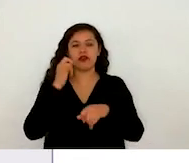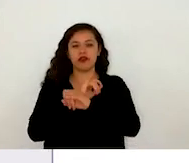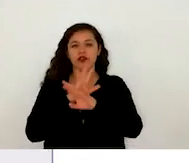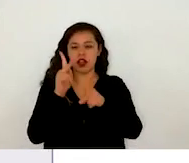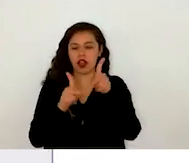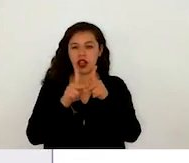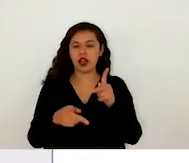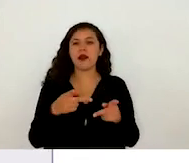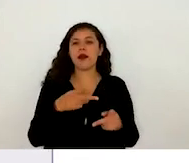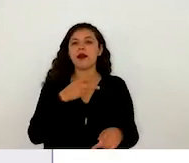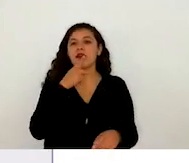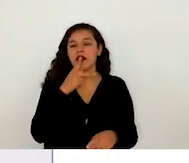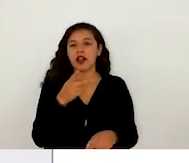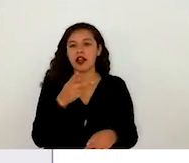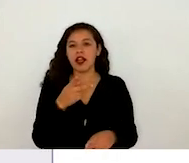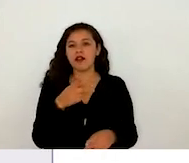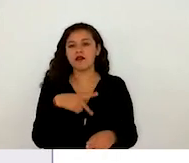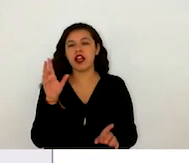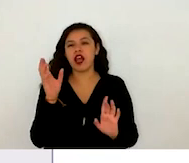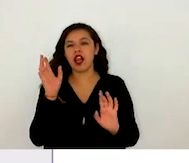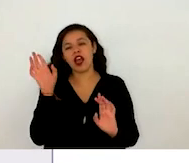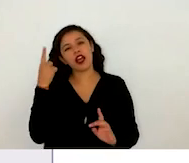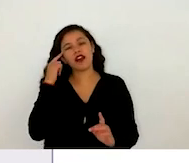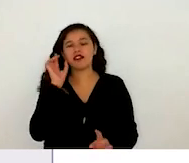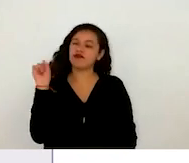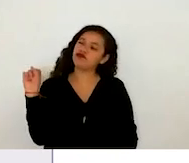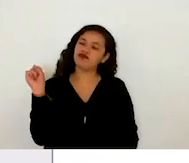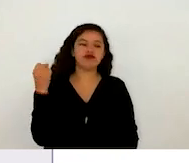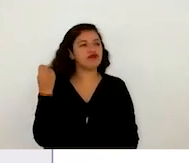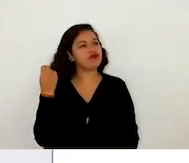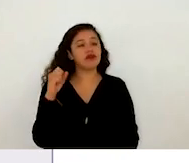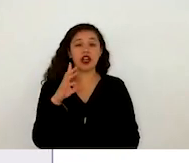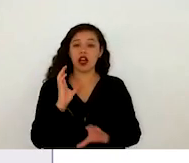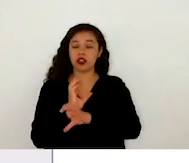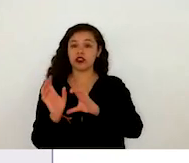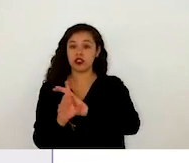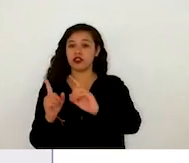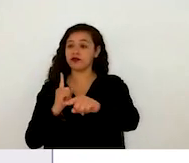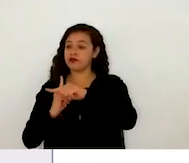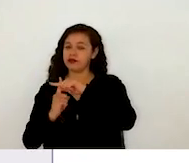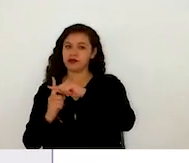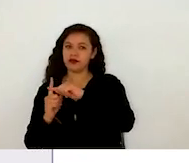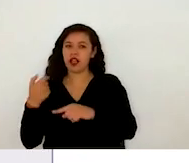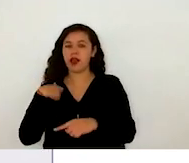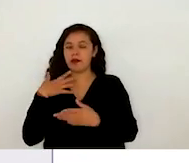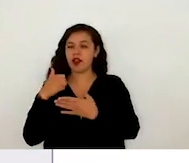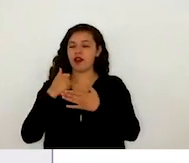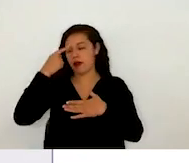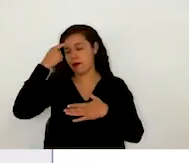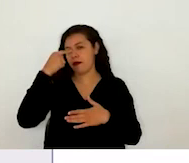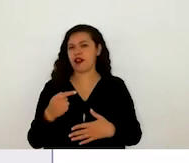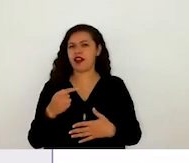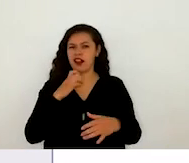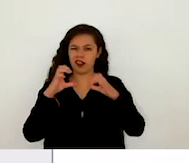con palabras pero volvemos la cabeza las señales positivas algo que me puede ayudar a ir meditando esta